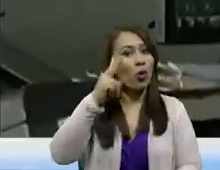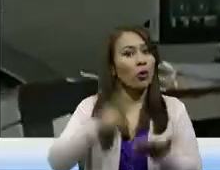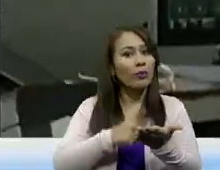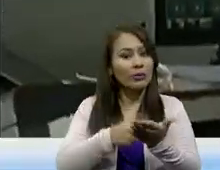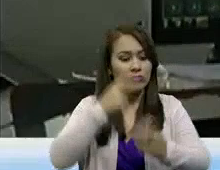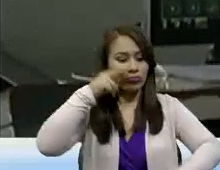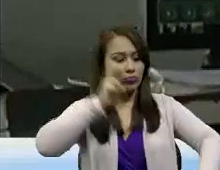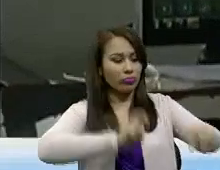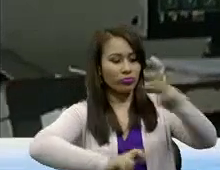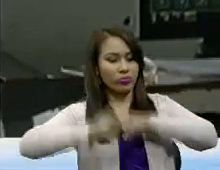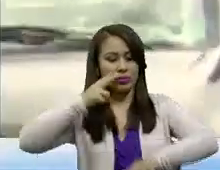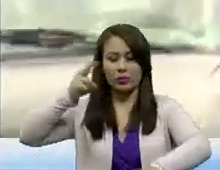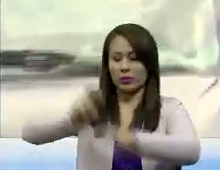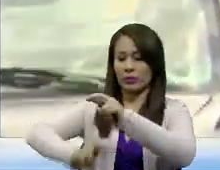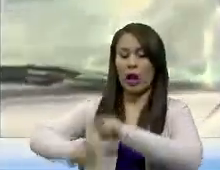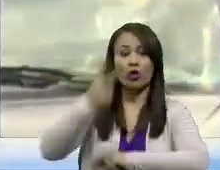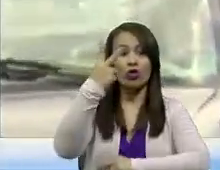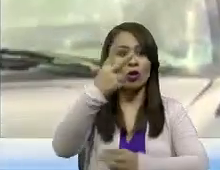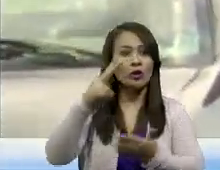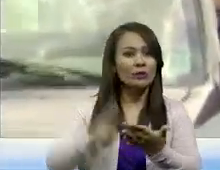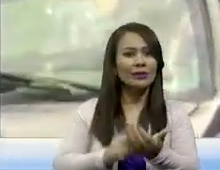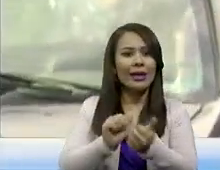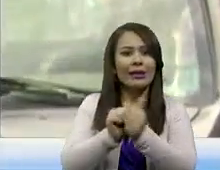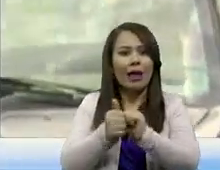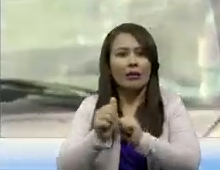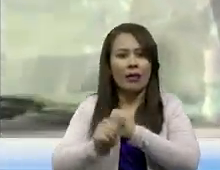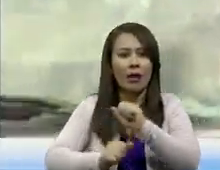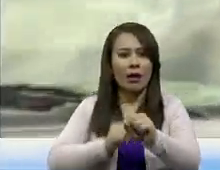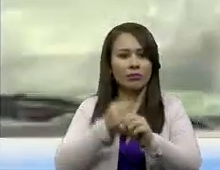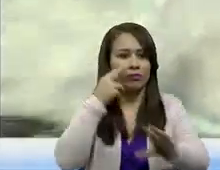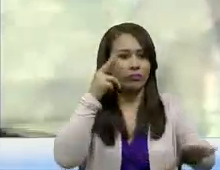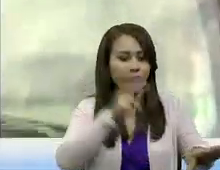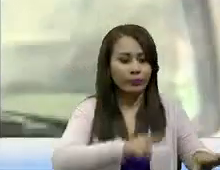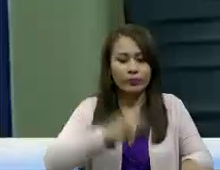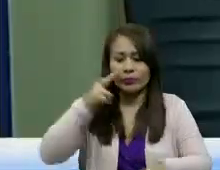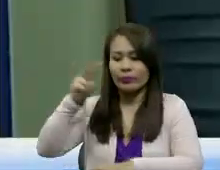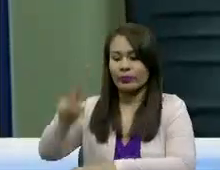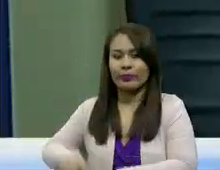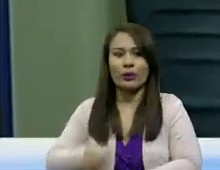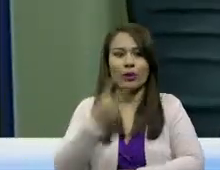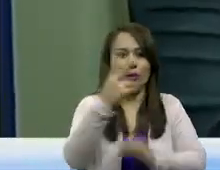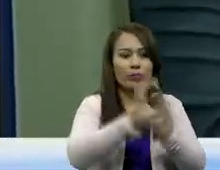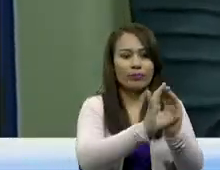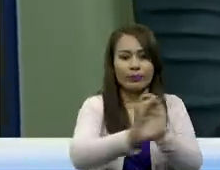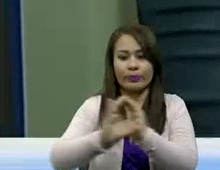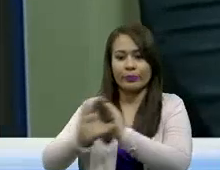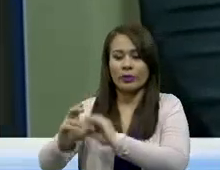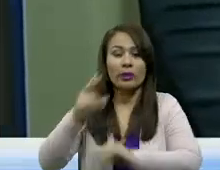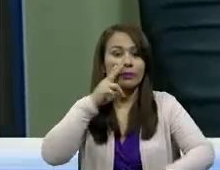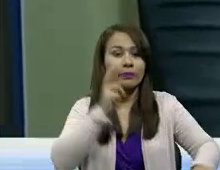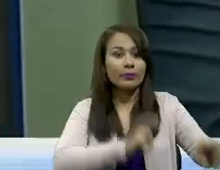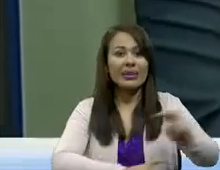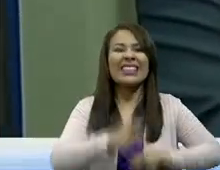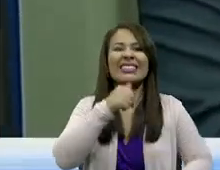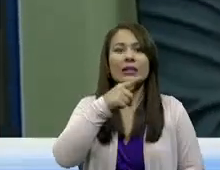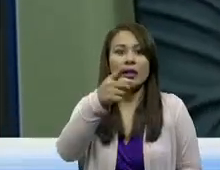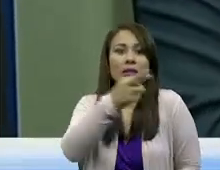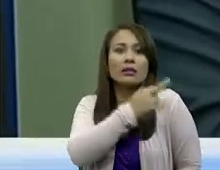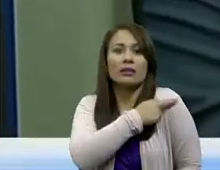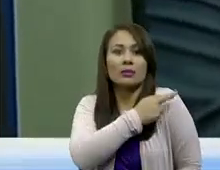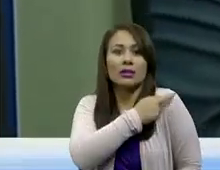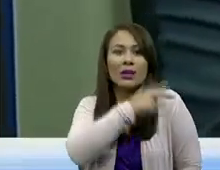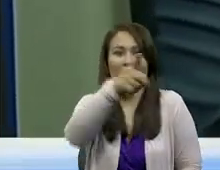técnica vehicular dos veces por año. El titular de la entidad, Andrés Roche, expresó que todo vehículo de